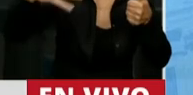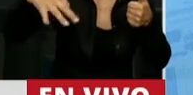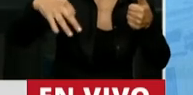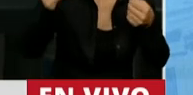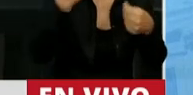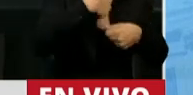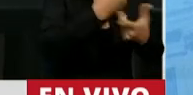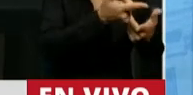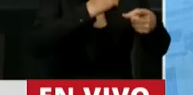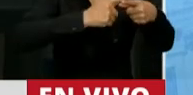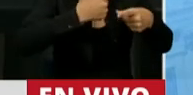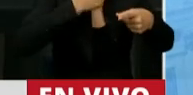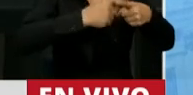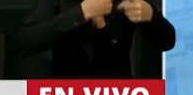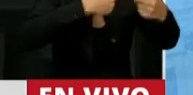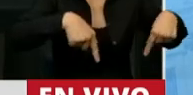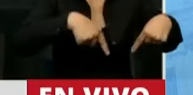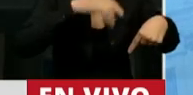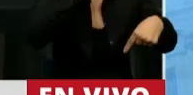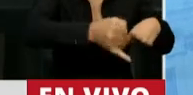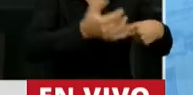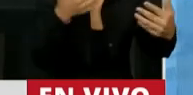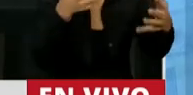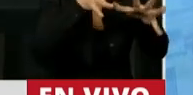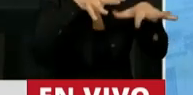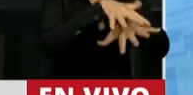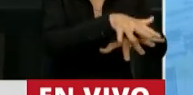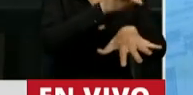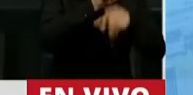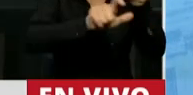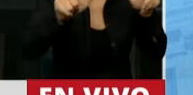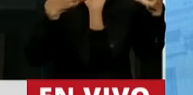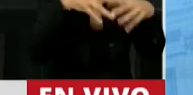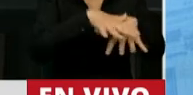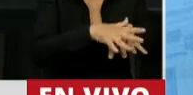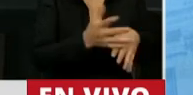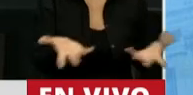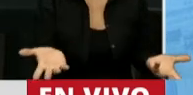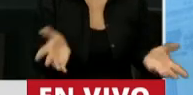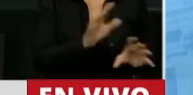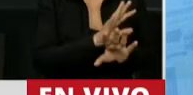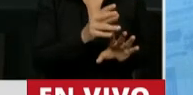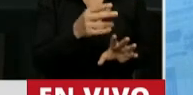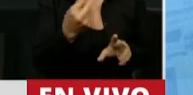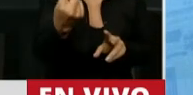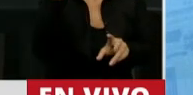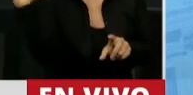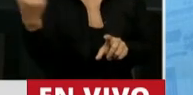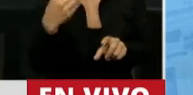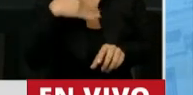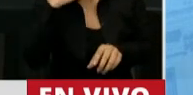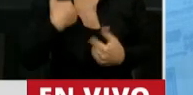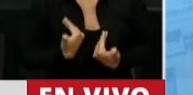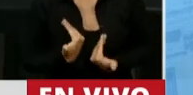shows de necrológicos se vulneran totalmente. Nos están tomando de giles